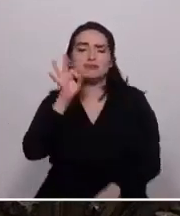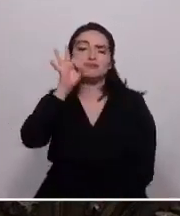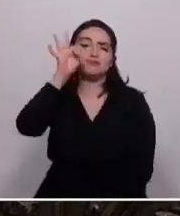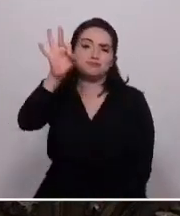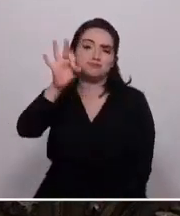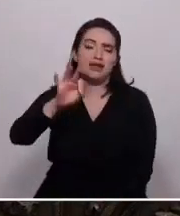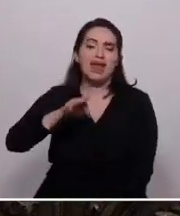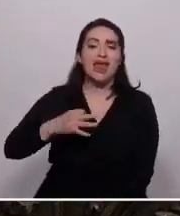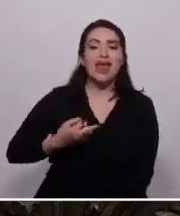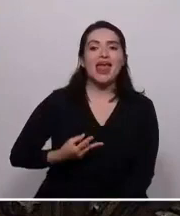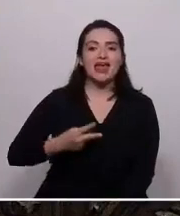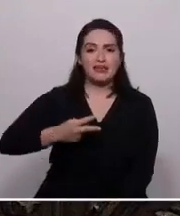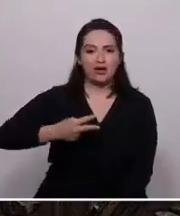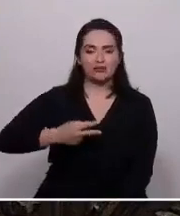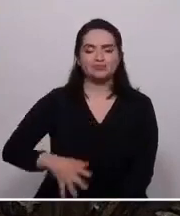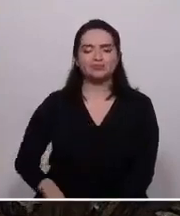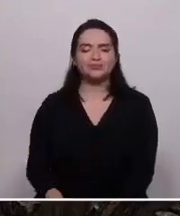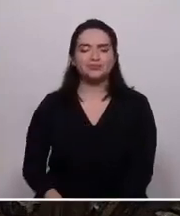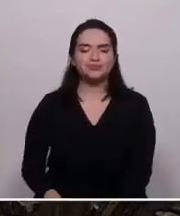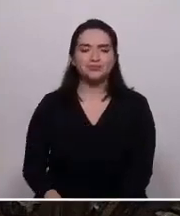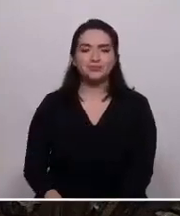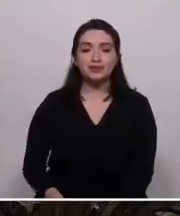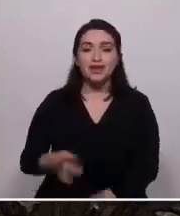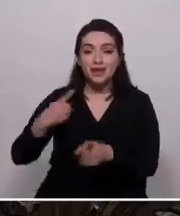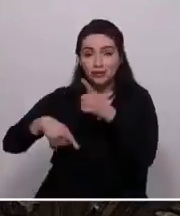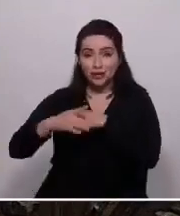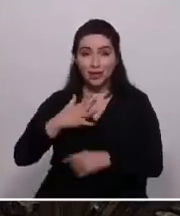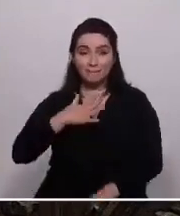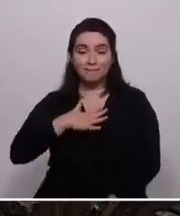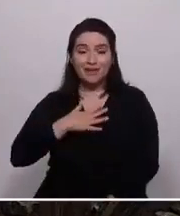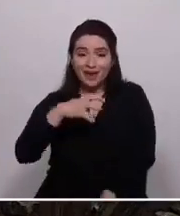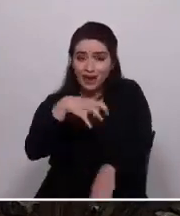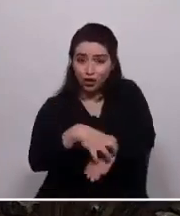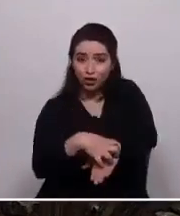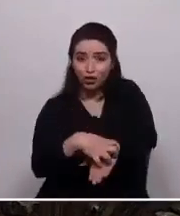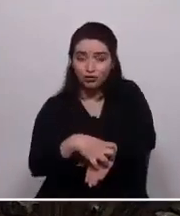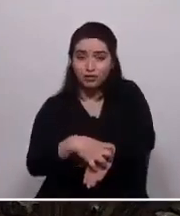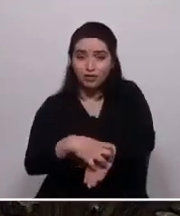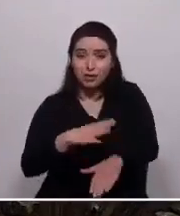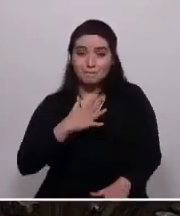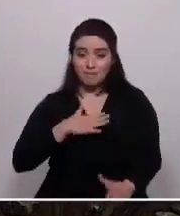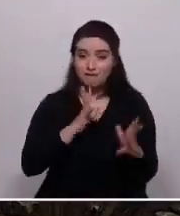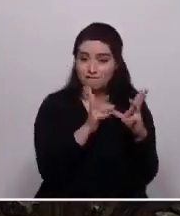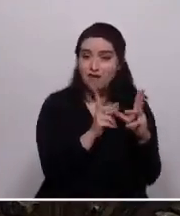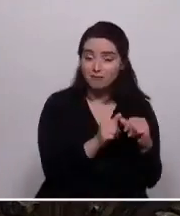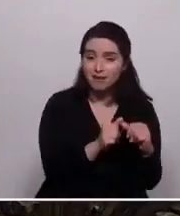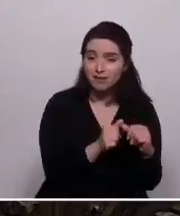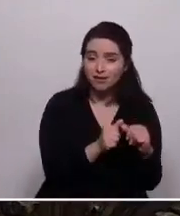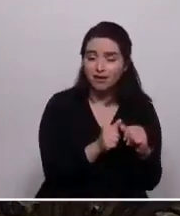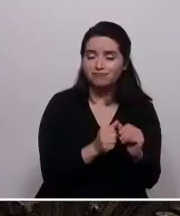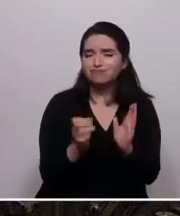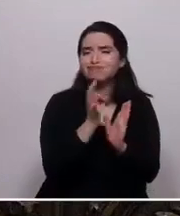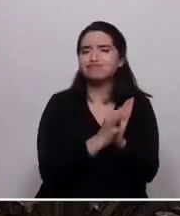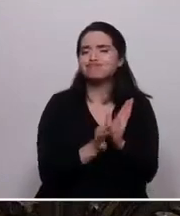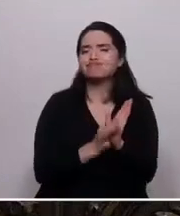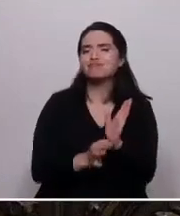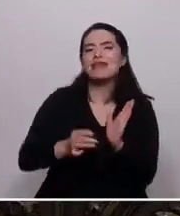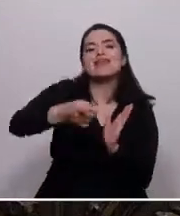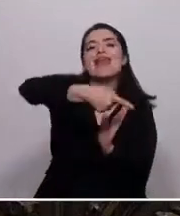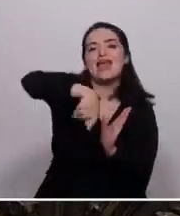y de cierta edad, incluyendo la historia de mi región, la historia de mi propia familia, que ha sido escrita con la pluma de